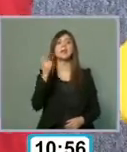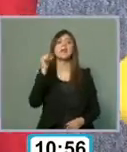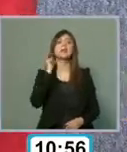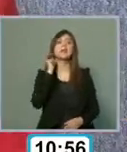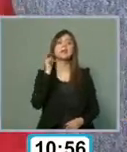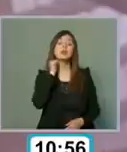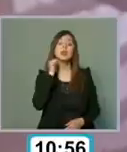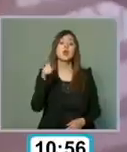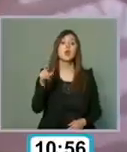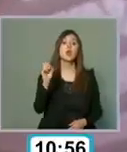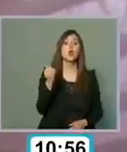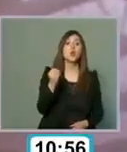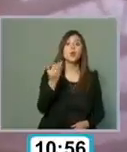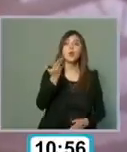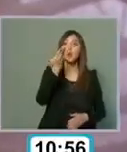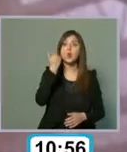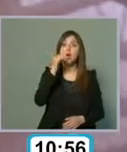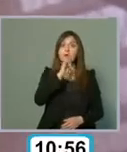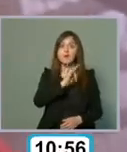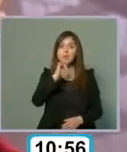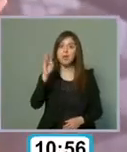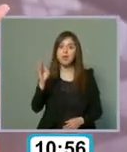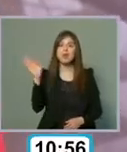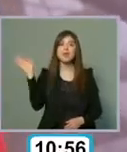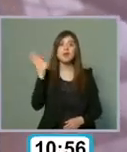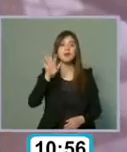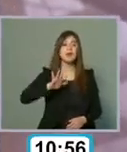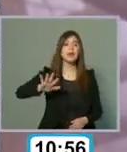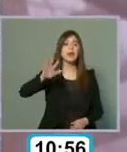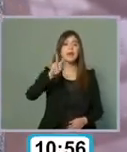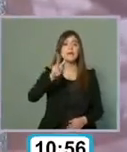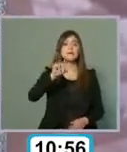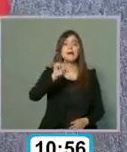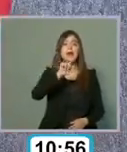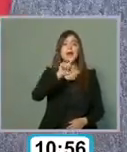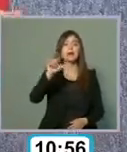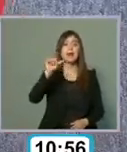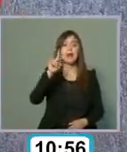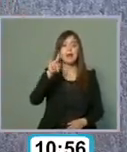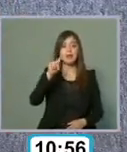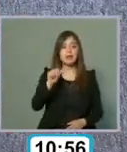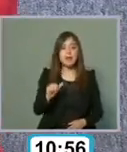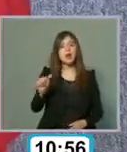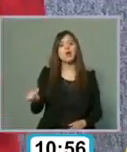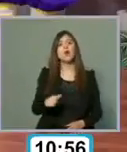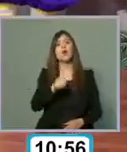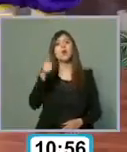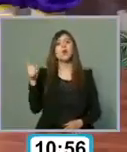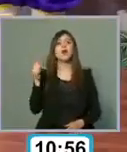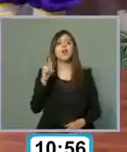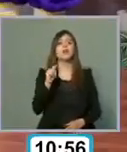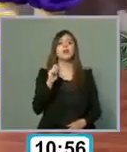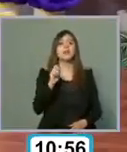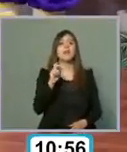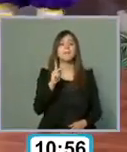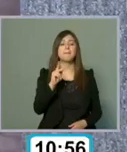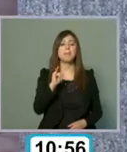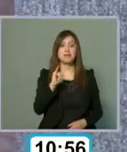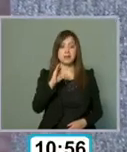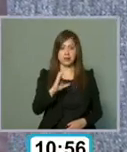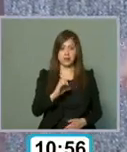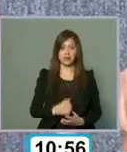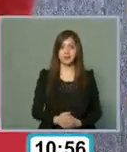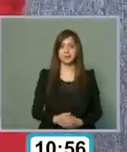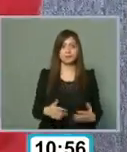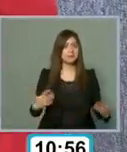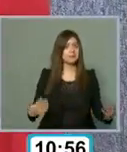en octubre aún no tenemos fechas, pero seguramente estaremos por Vallarta y Tepic. Muy ¿Cómo bien. ves? A toda la gente que nos está viendo a través de las redes